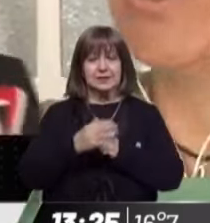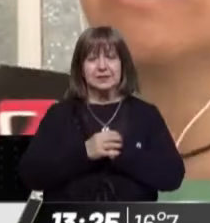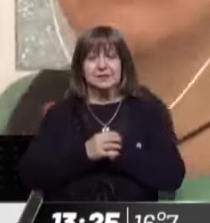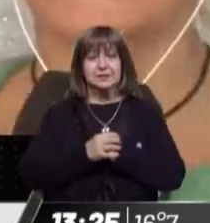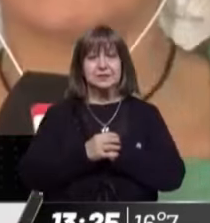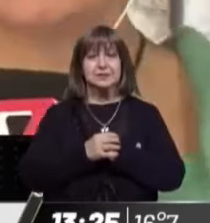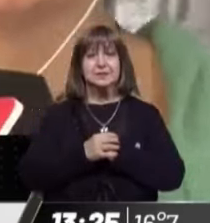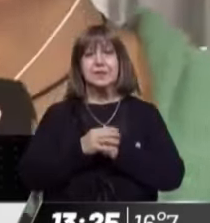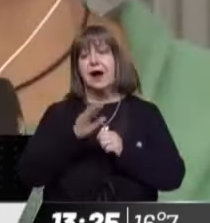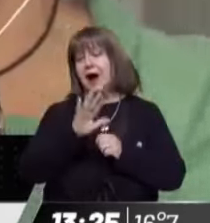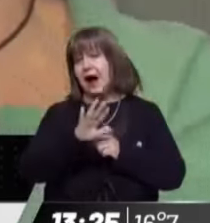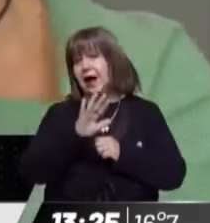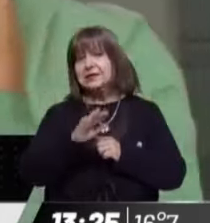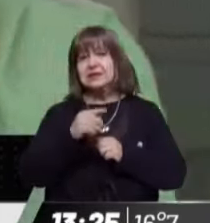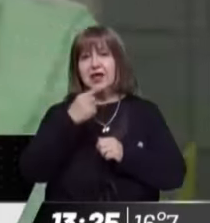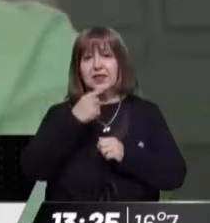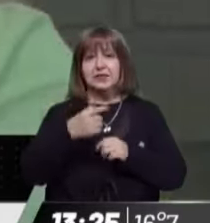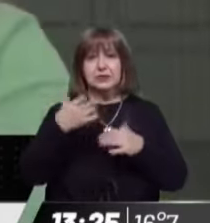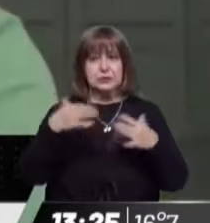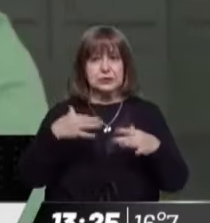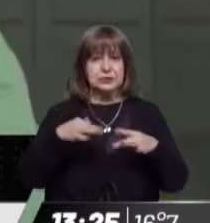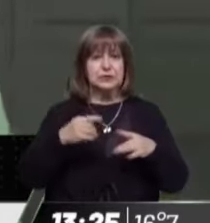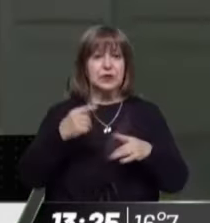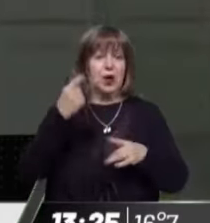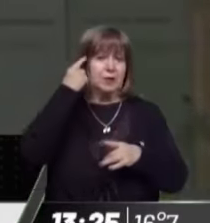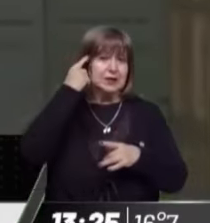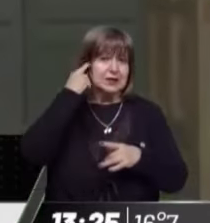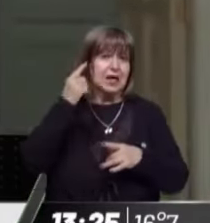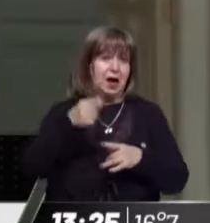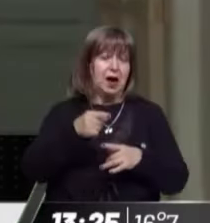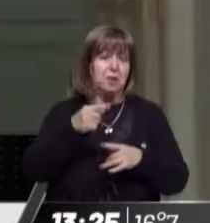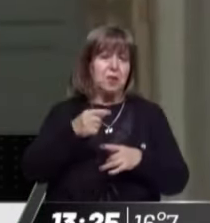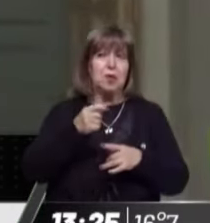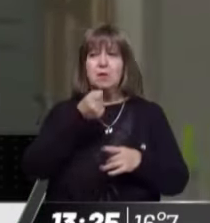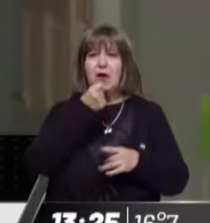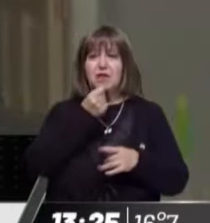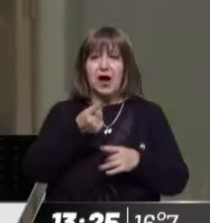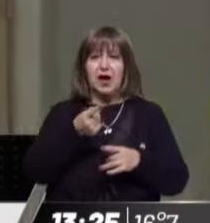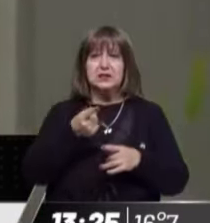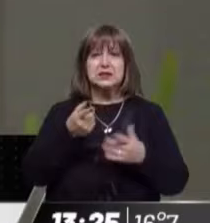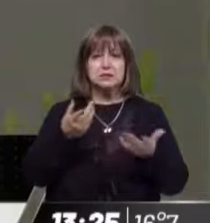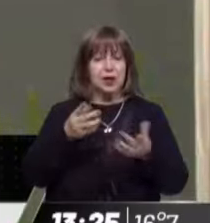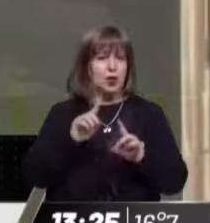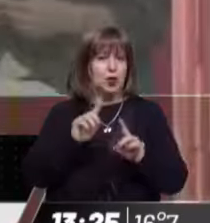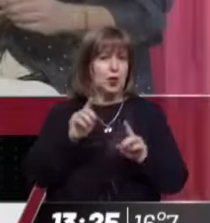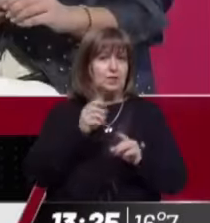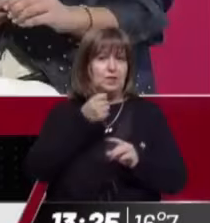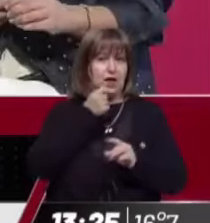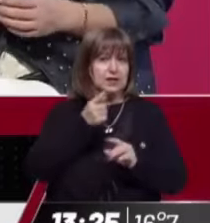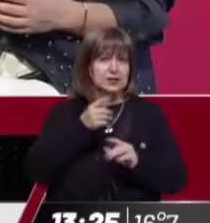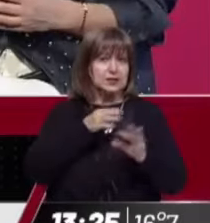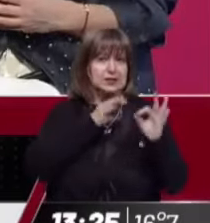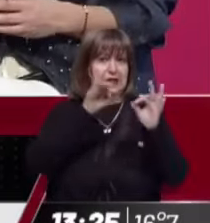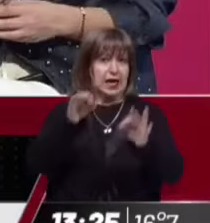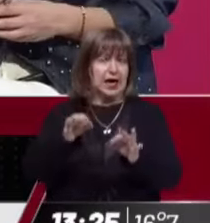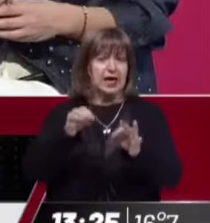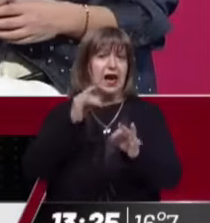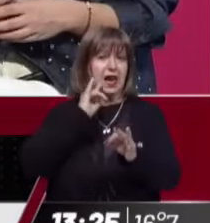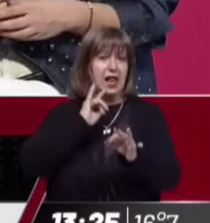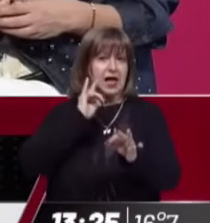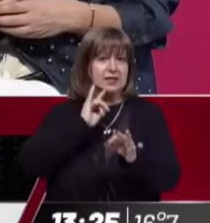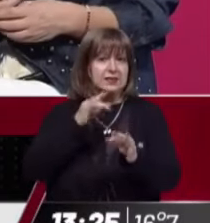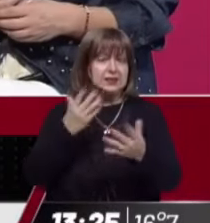ustedes. Bueno, la situación está bastante compleja, sí. Creíamos, o por lo menos que iba a ser más simple. Vamos a ver qué finalmente pasa, porque ellos que están manejando